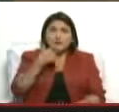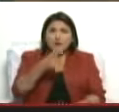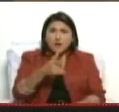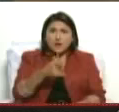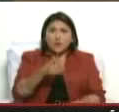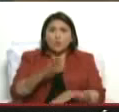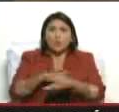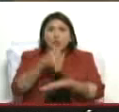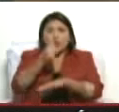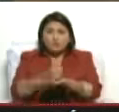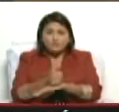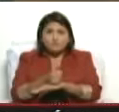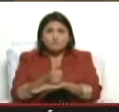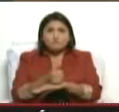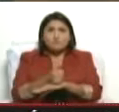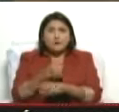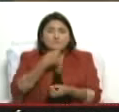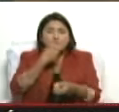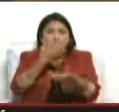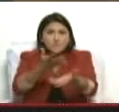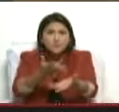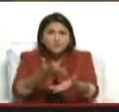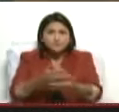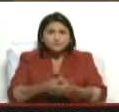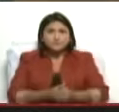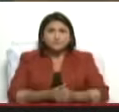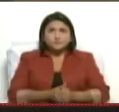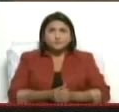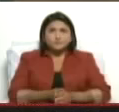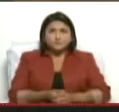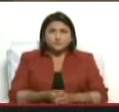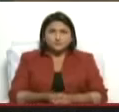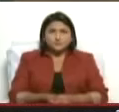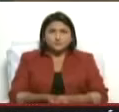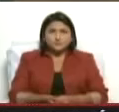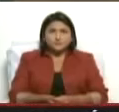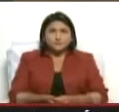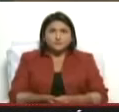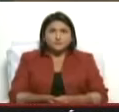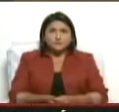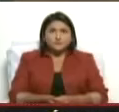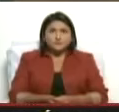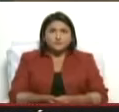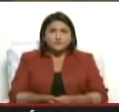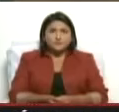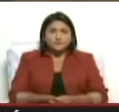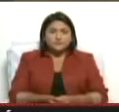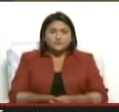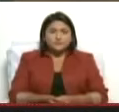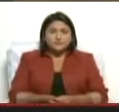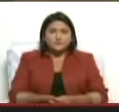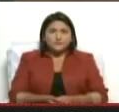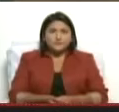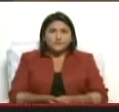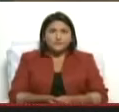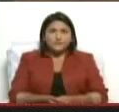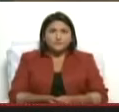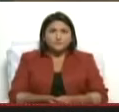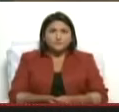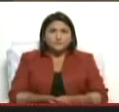estuvieron una audiencia de prueba anticipada de delación que literalmente